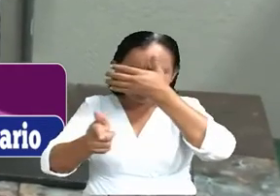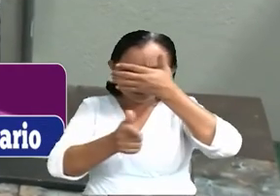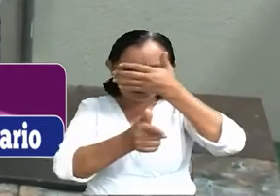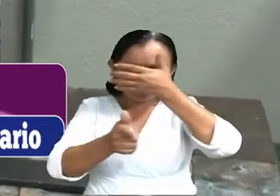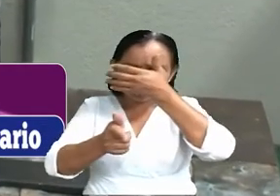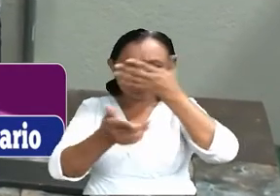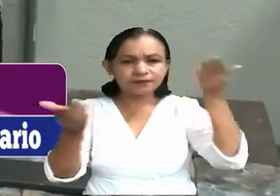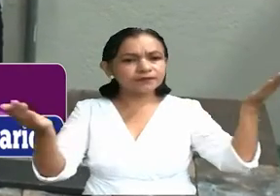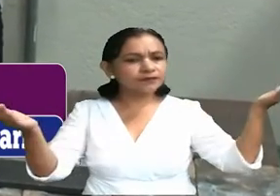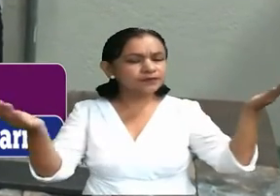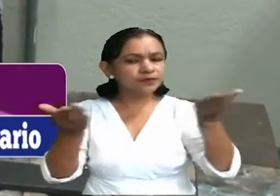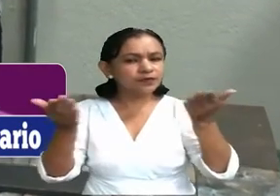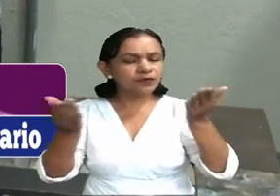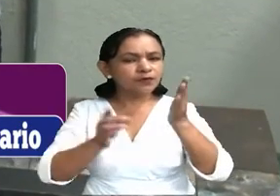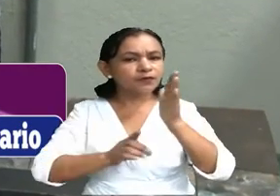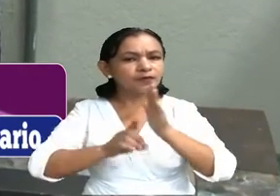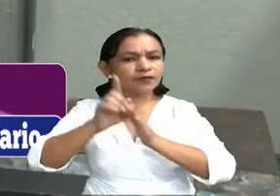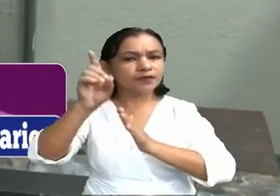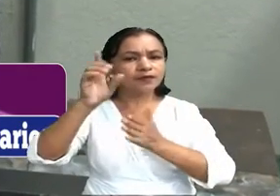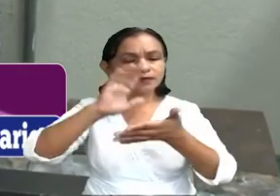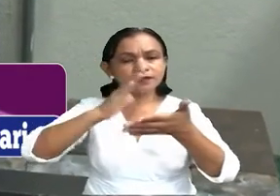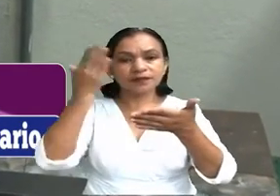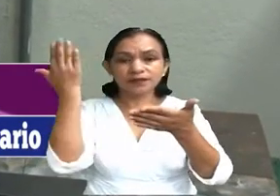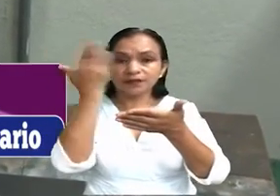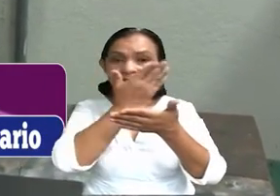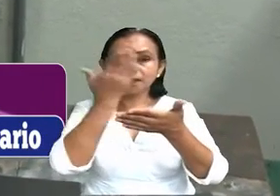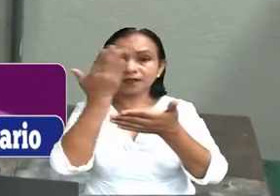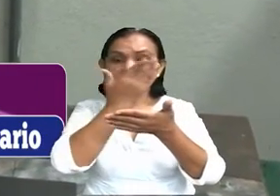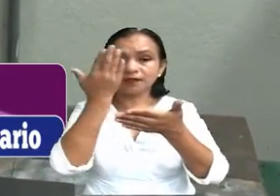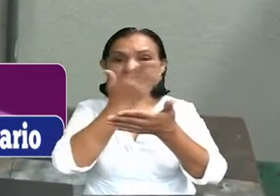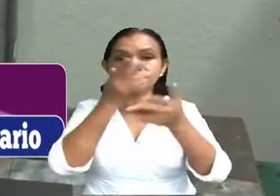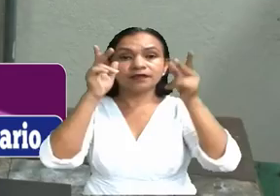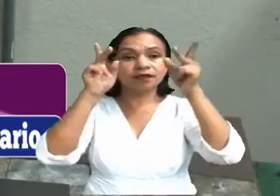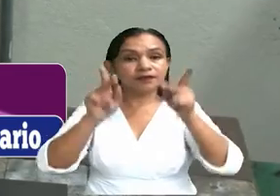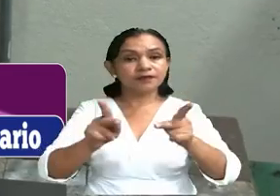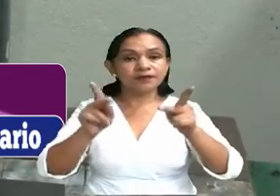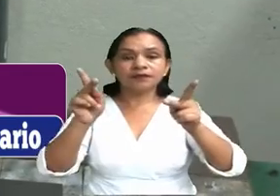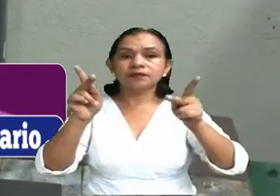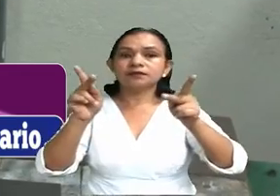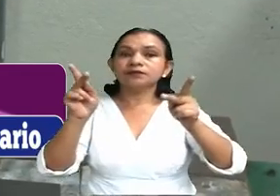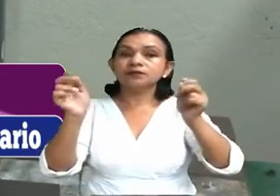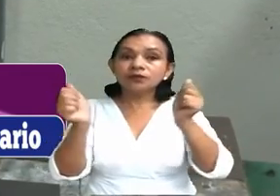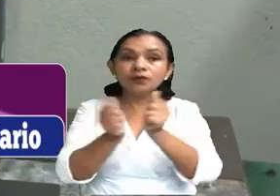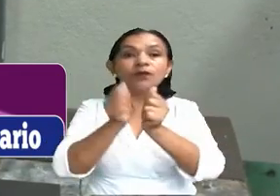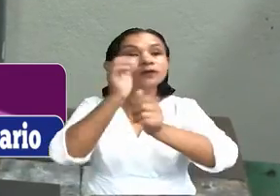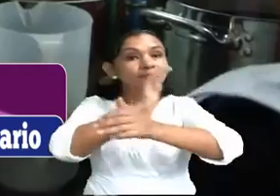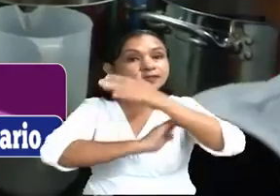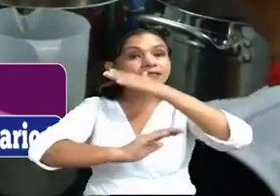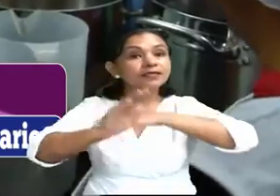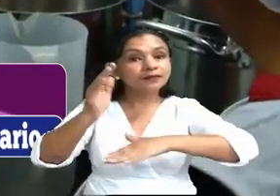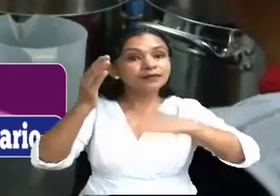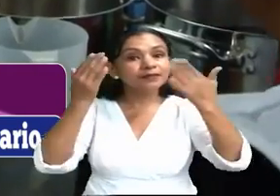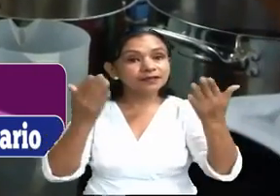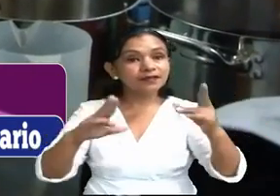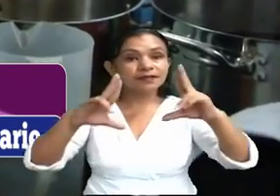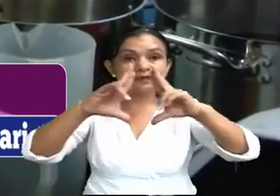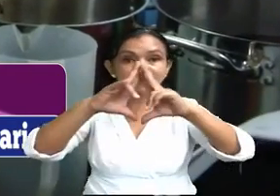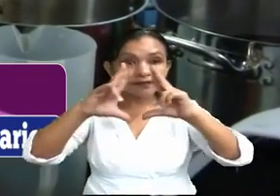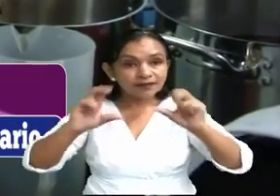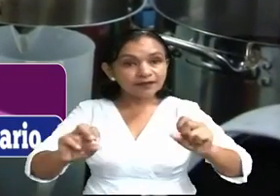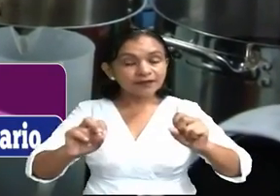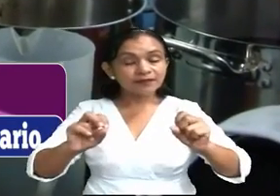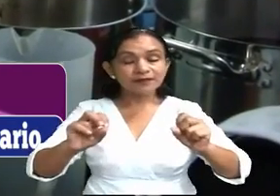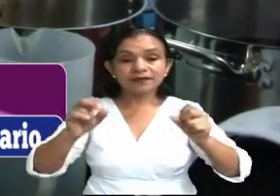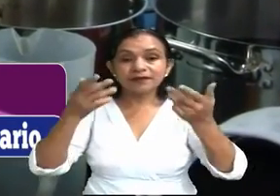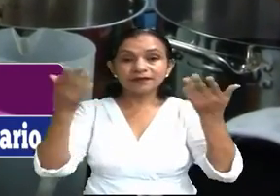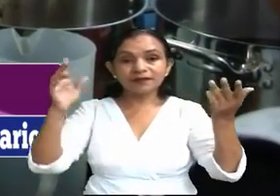técnicos. ¿Cómo se avanza en cuanto a la formación académica de las personas discapacitadas en Nicaragua? Y en ese sentido le pregunto el acompañamiento que